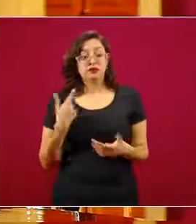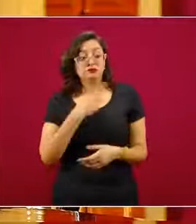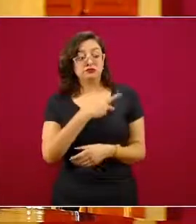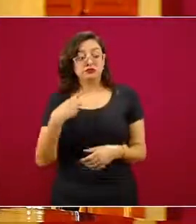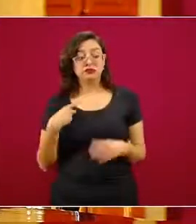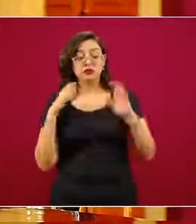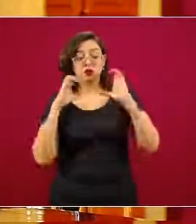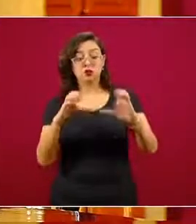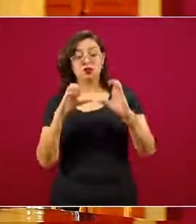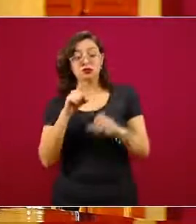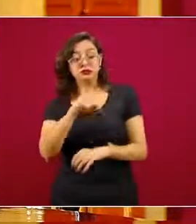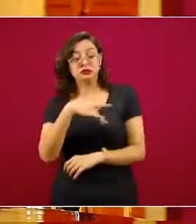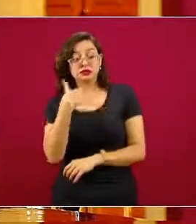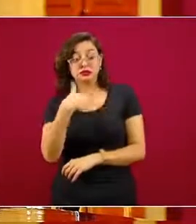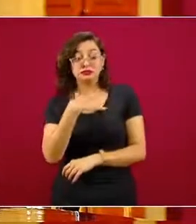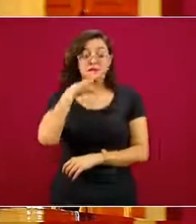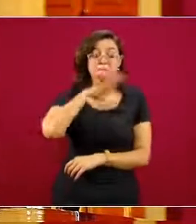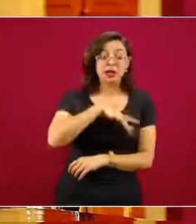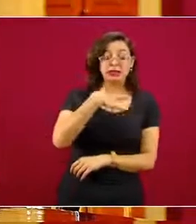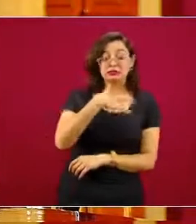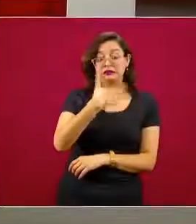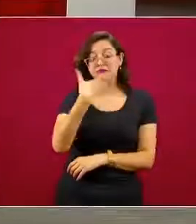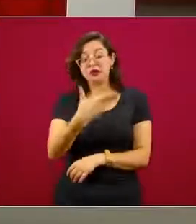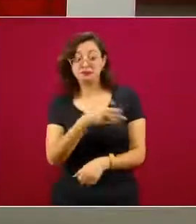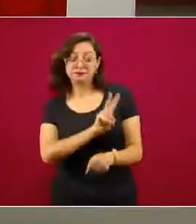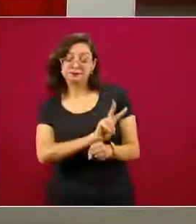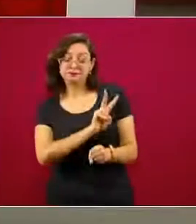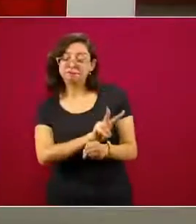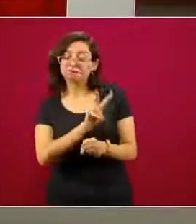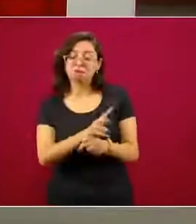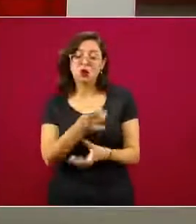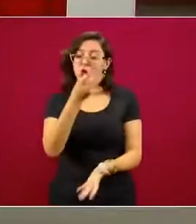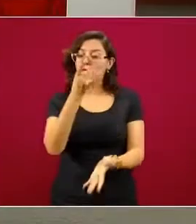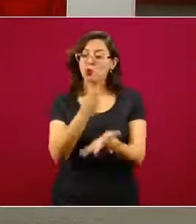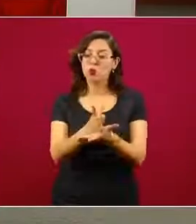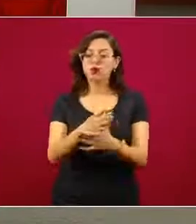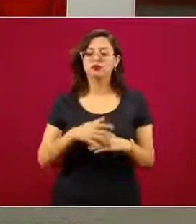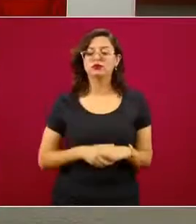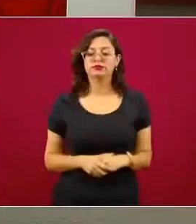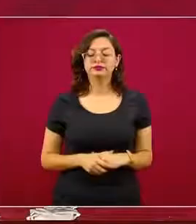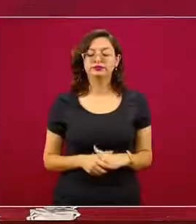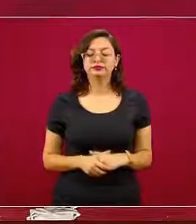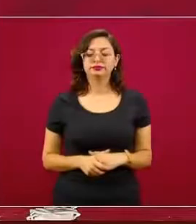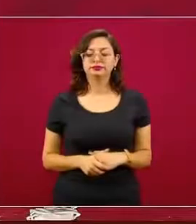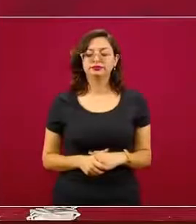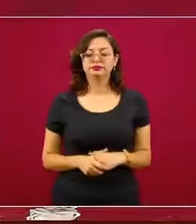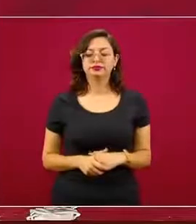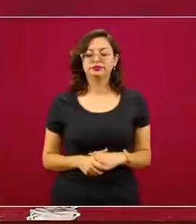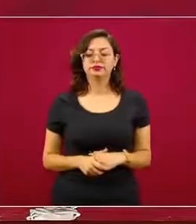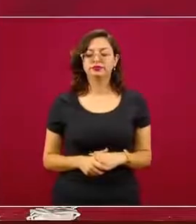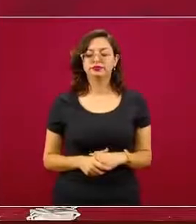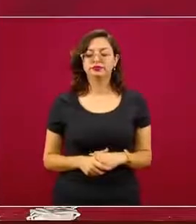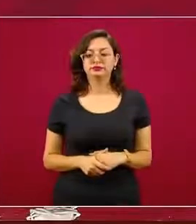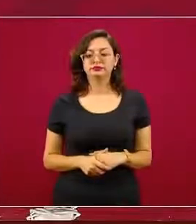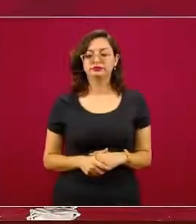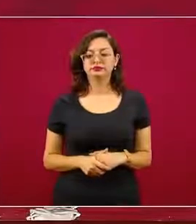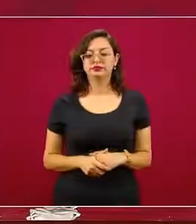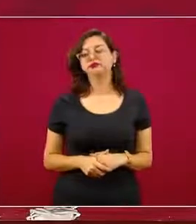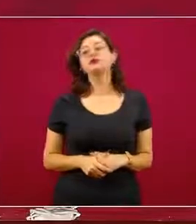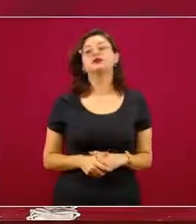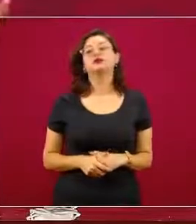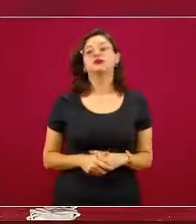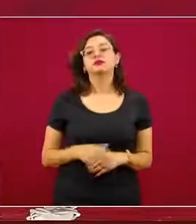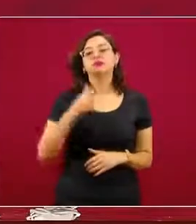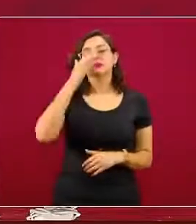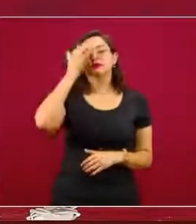síntomas. Y aquí me voy directamente a retomar lo siguiente. Es común que en la expectativa,